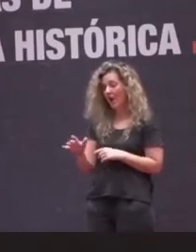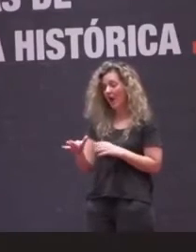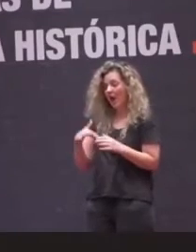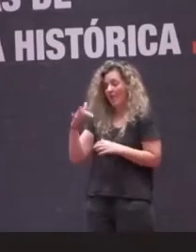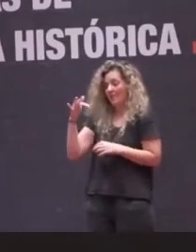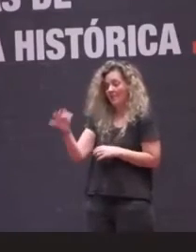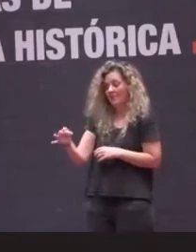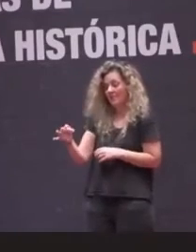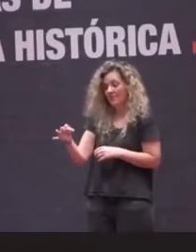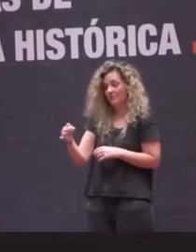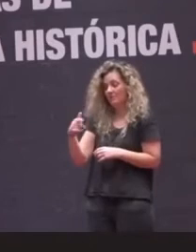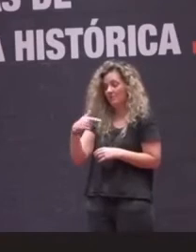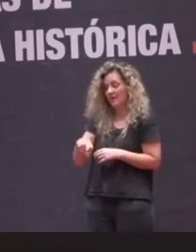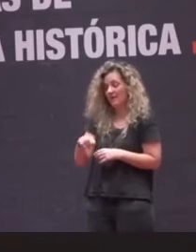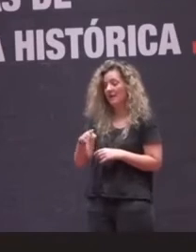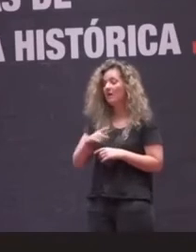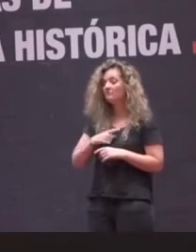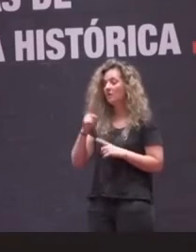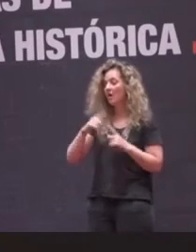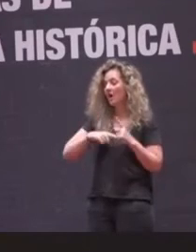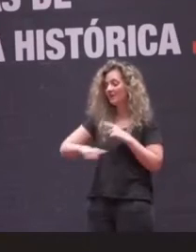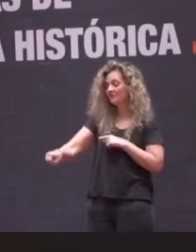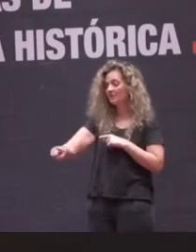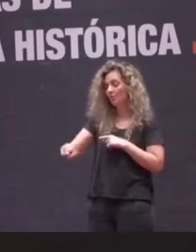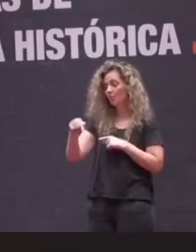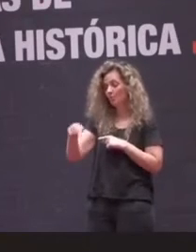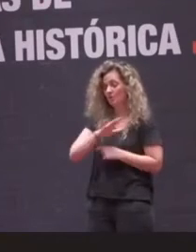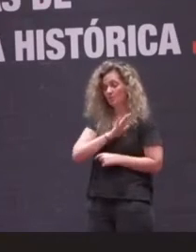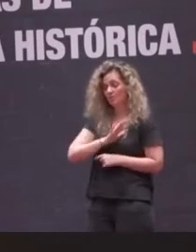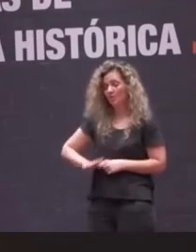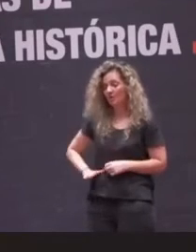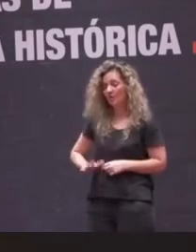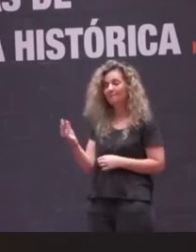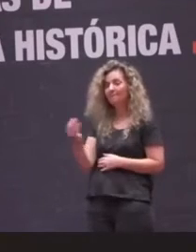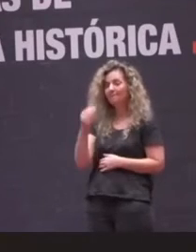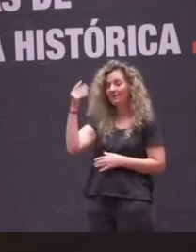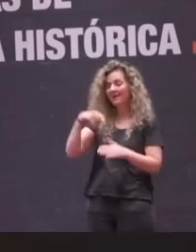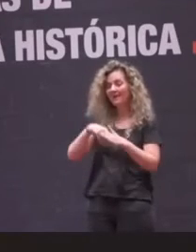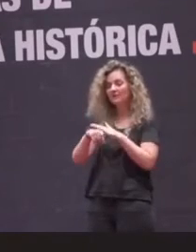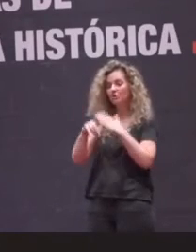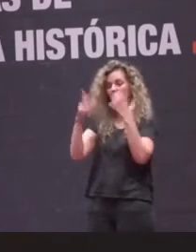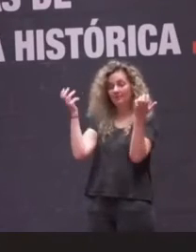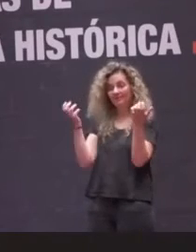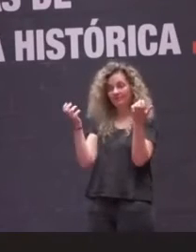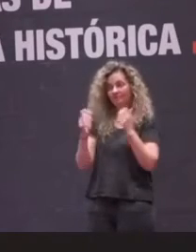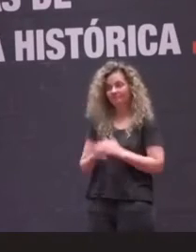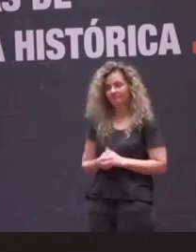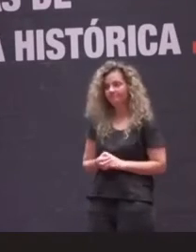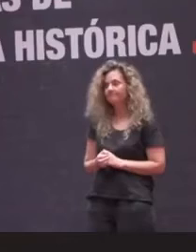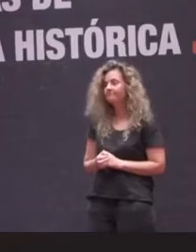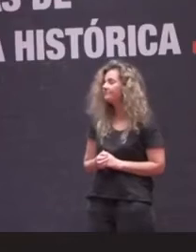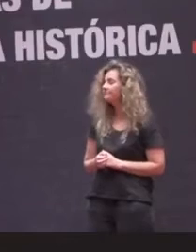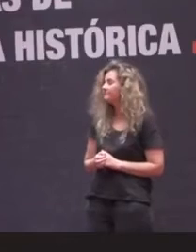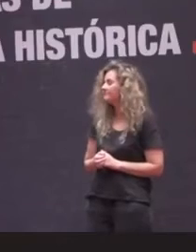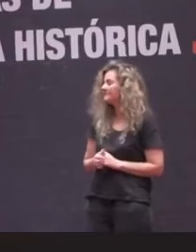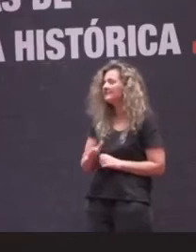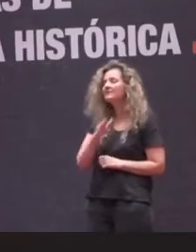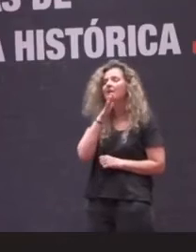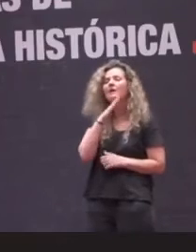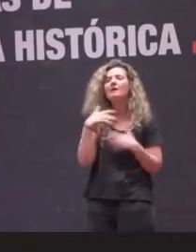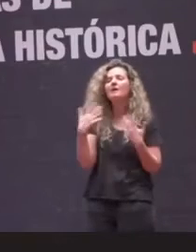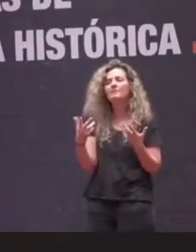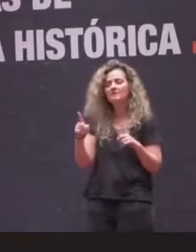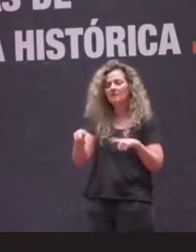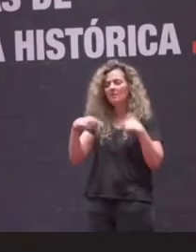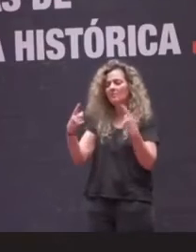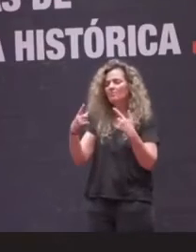maiores, se se executa provisionalmente, vamos millorar moitísimo a xestión do pazo. E que pasa se despois